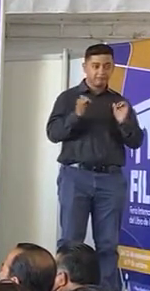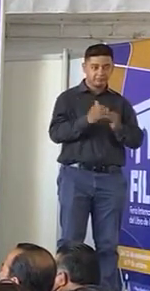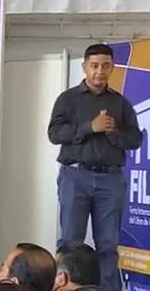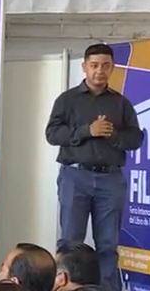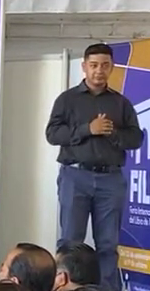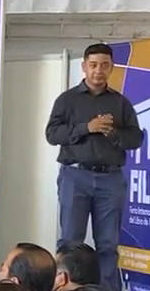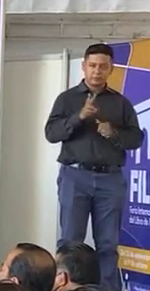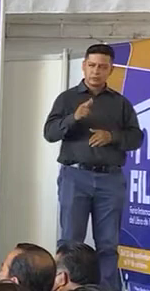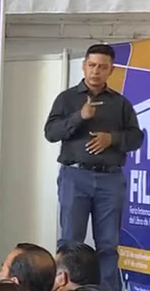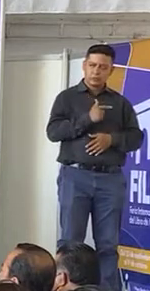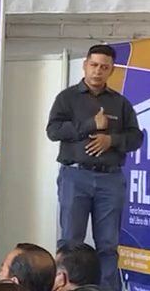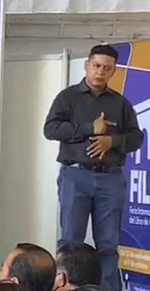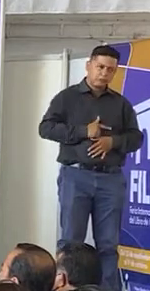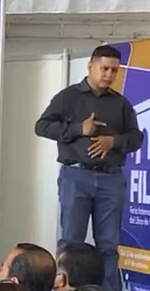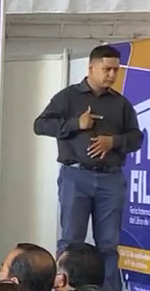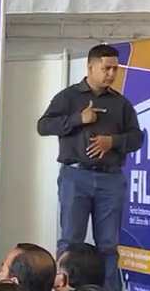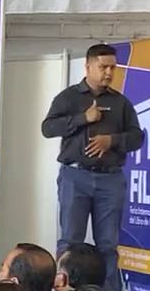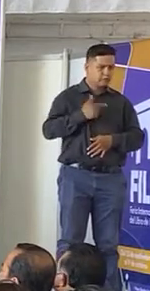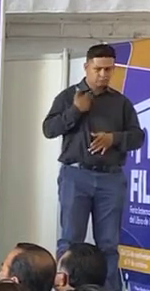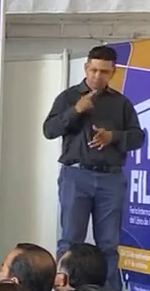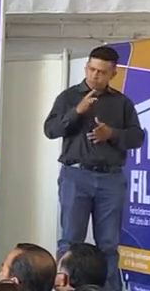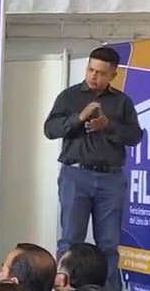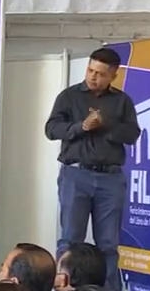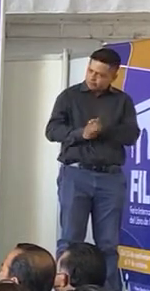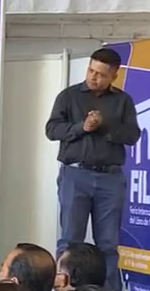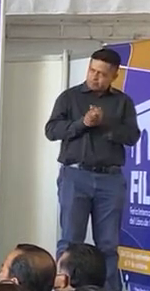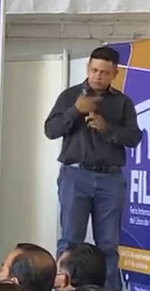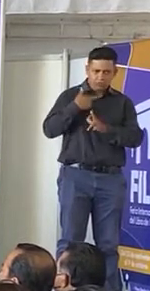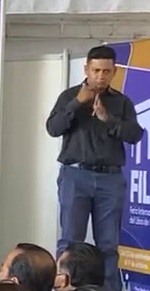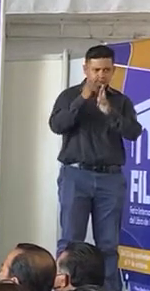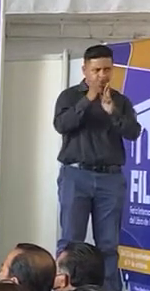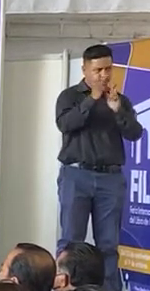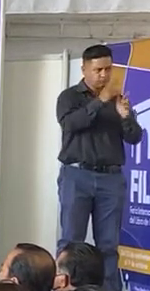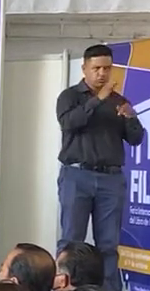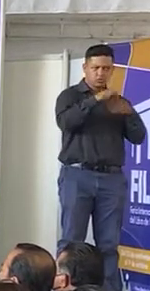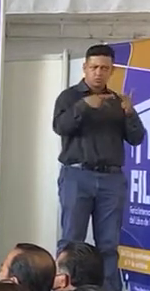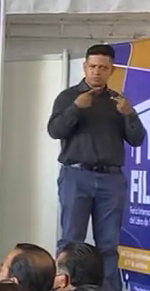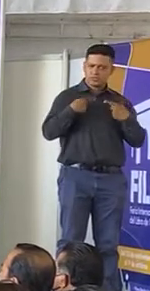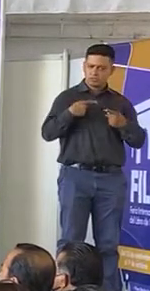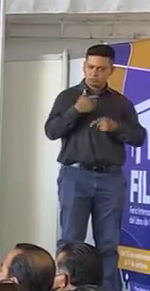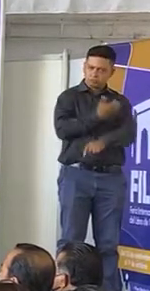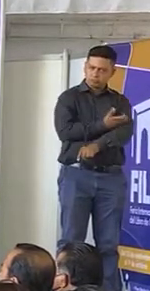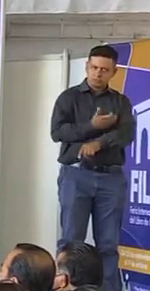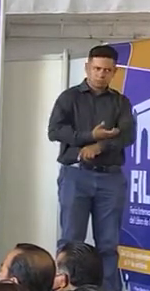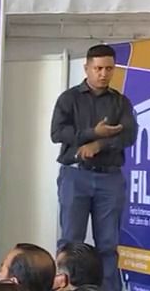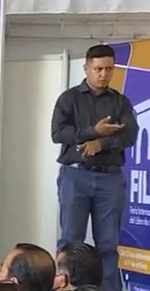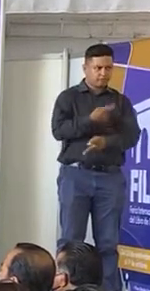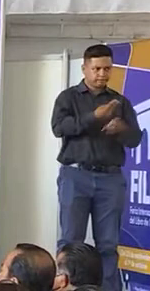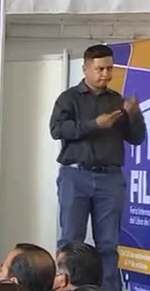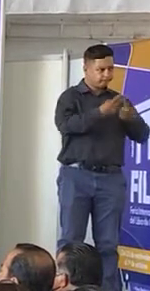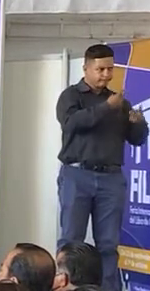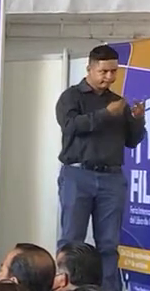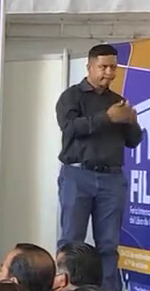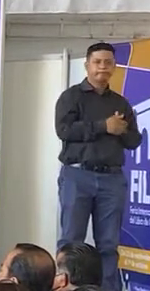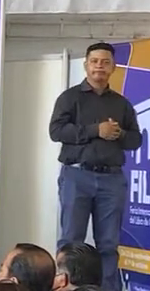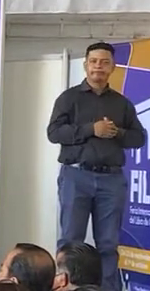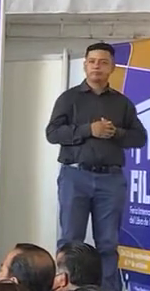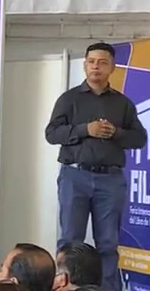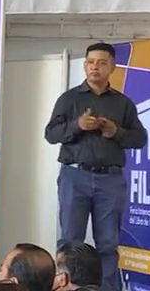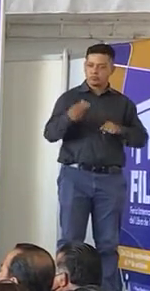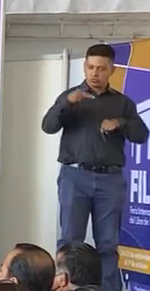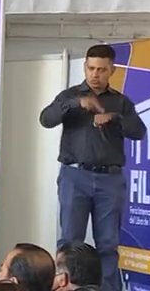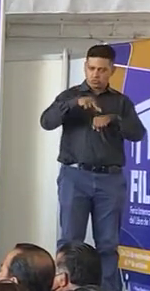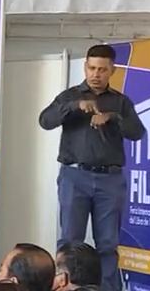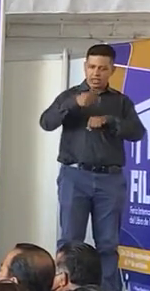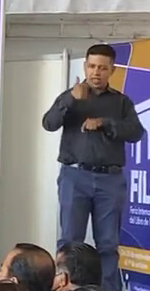Nos da mucho gusto y saludo con respeto a las personas que nos acompañan en el presidio. Por supuesto, la